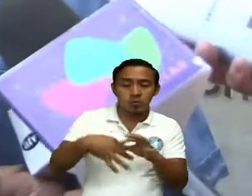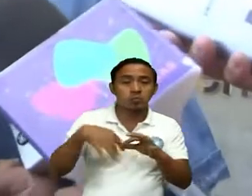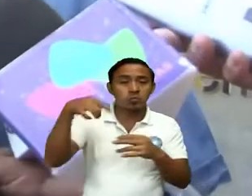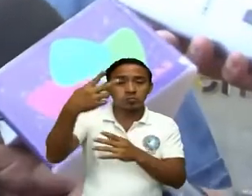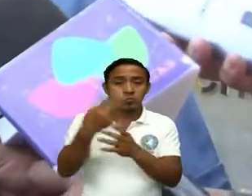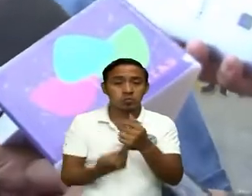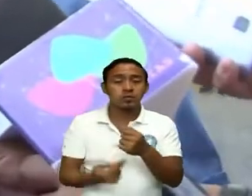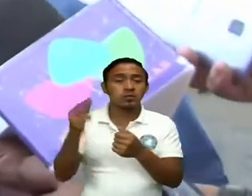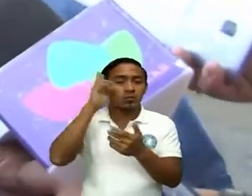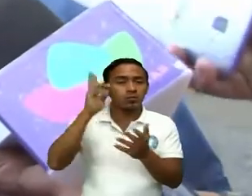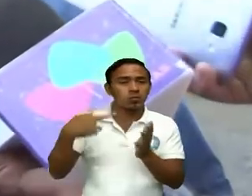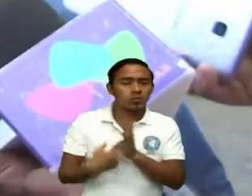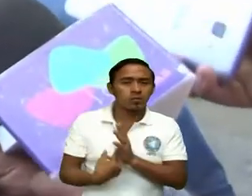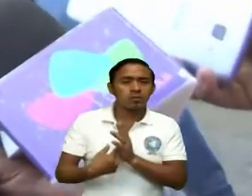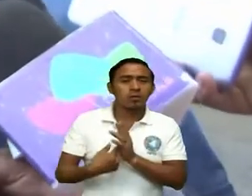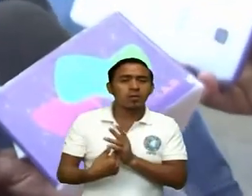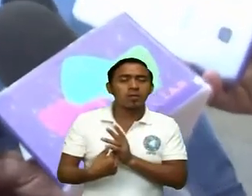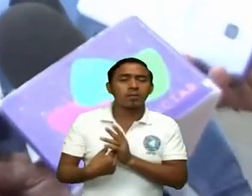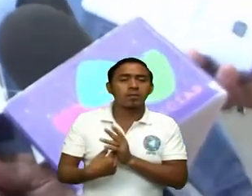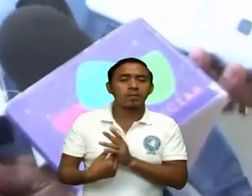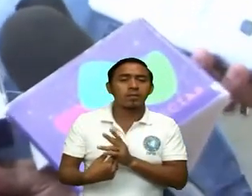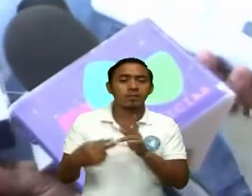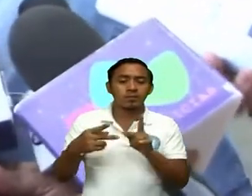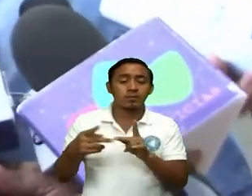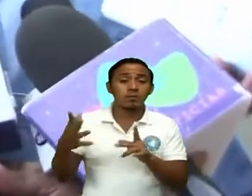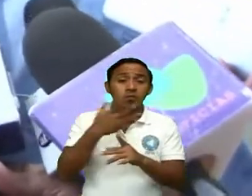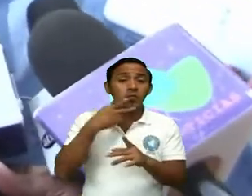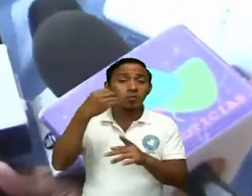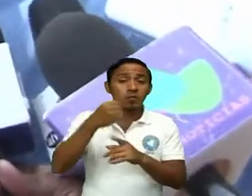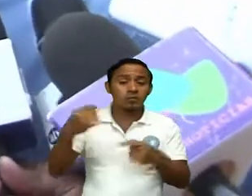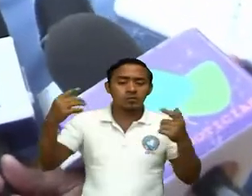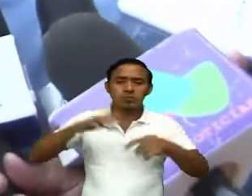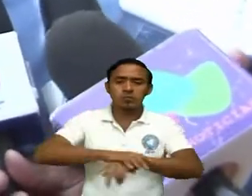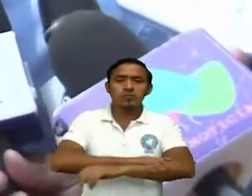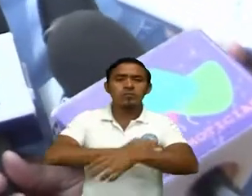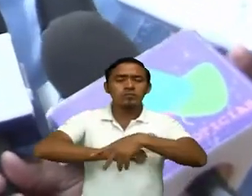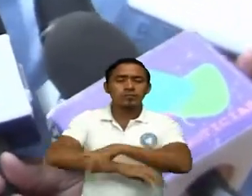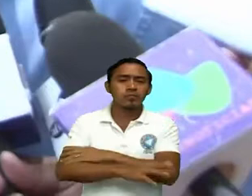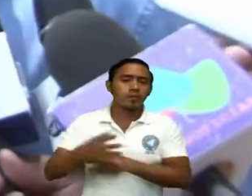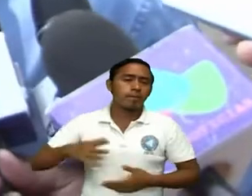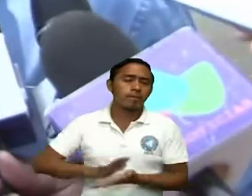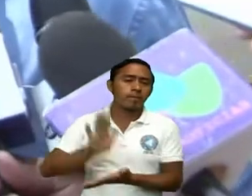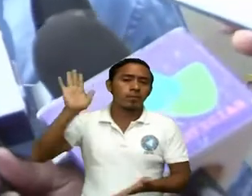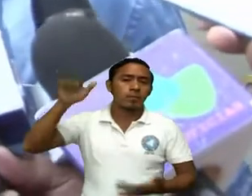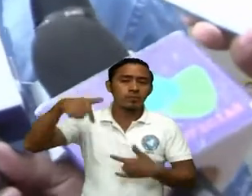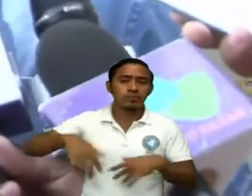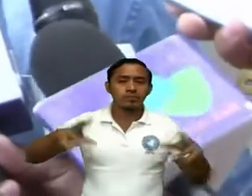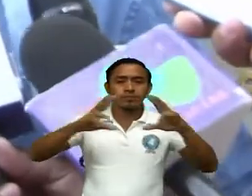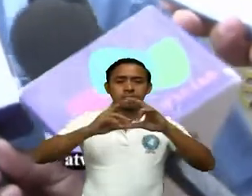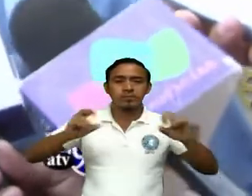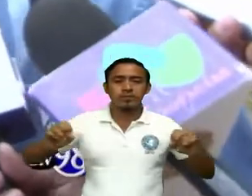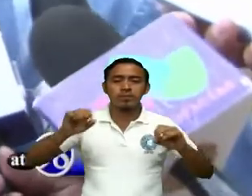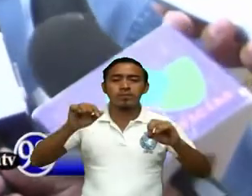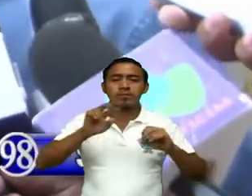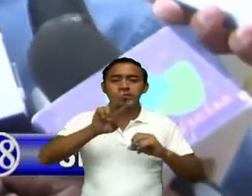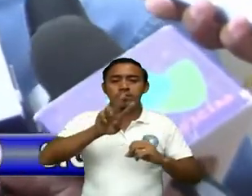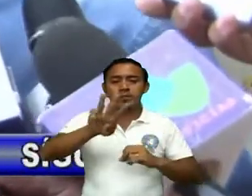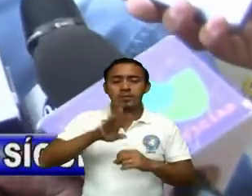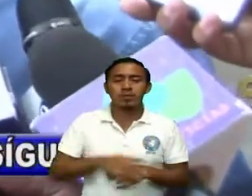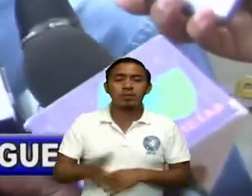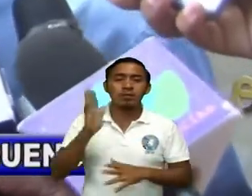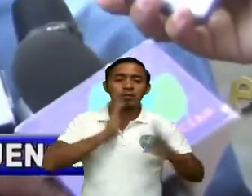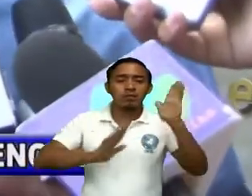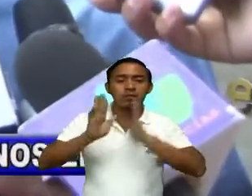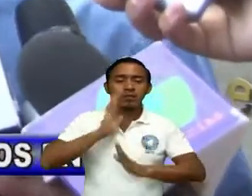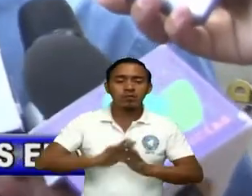fecha, recordamos y memoramos a la juventud aguerrida, comprometida con esta Nicaragua. 23 de agosto